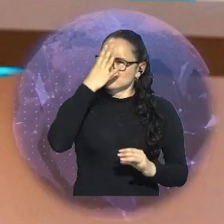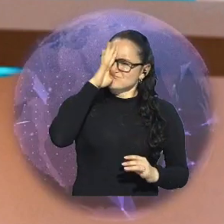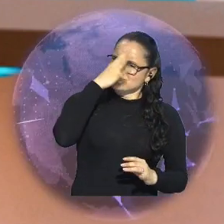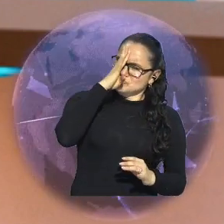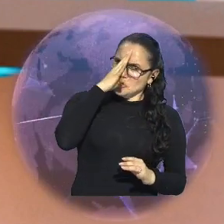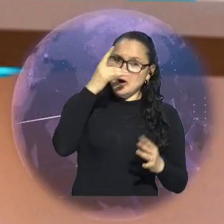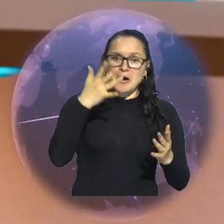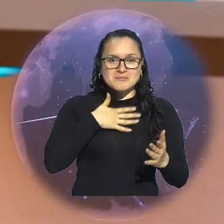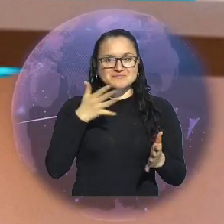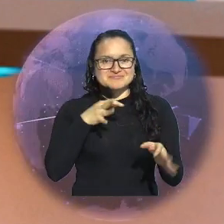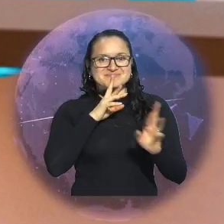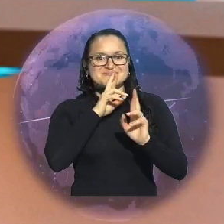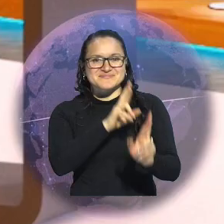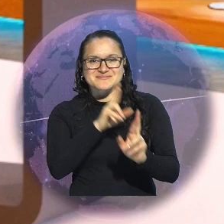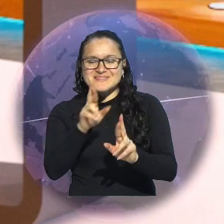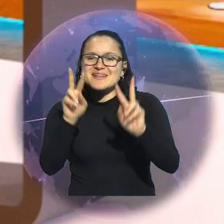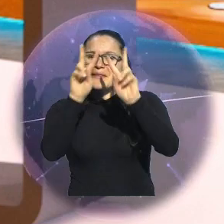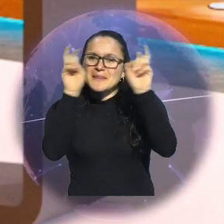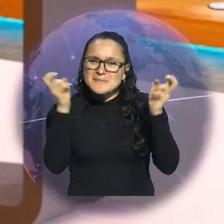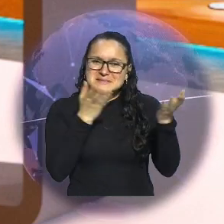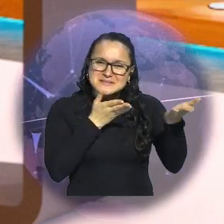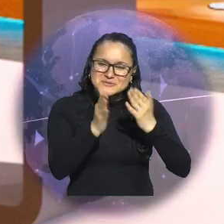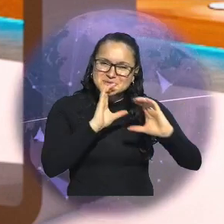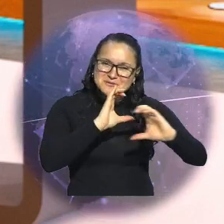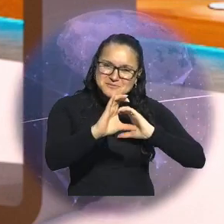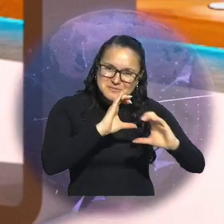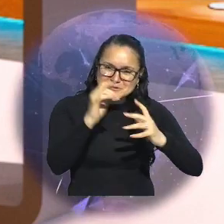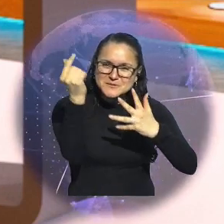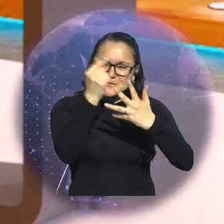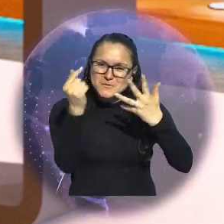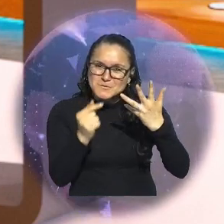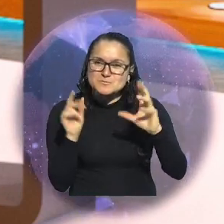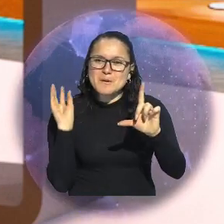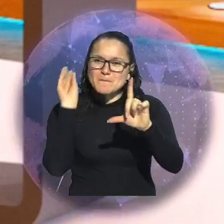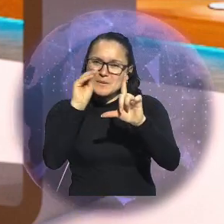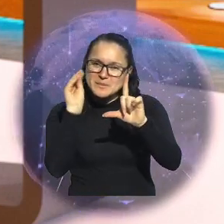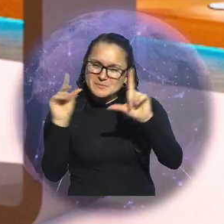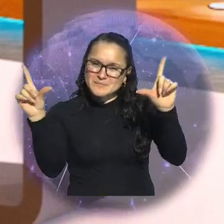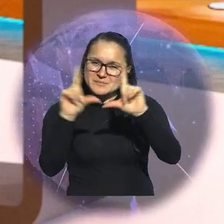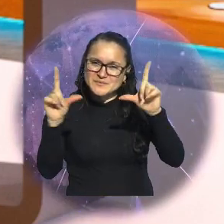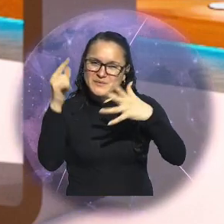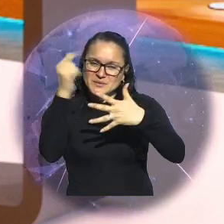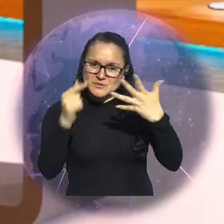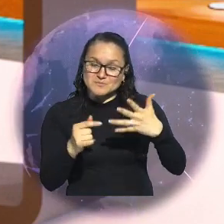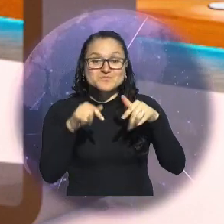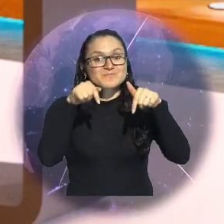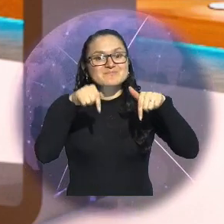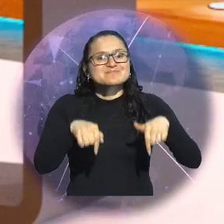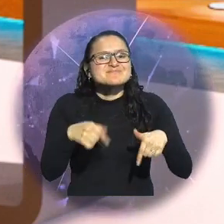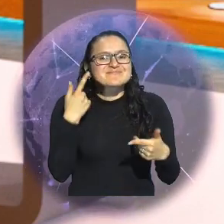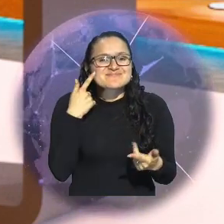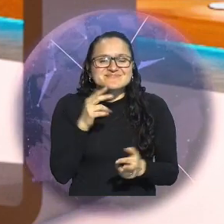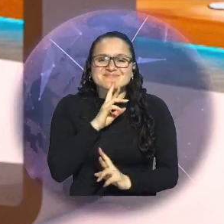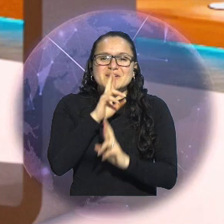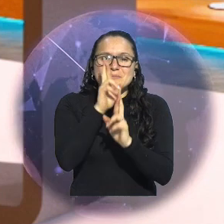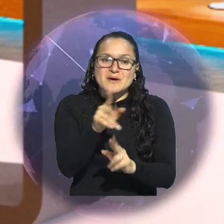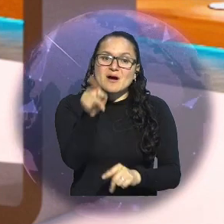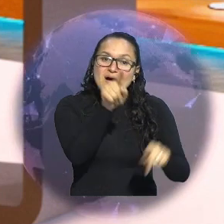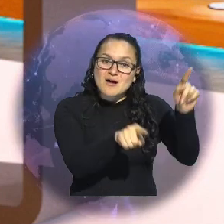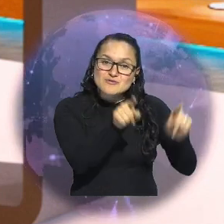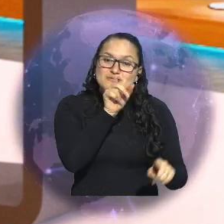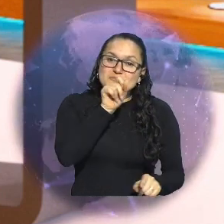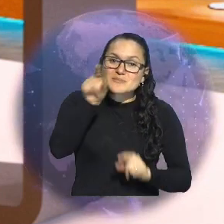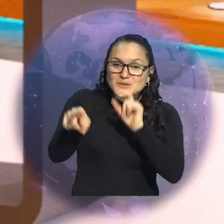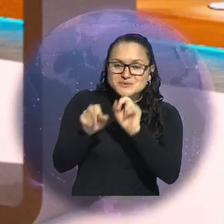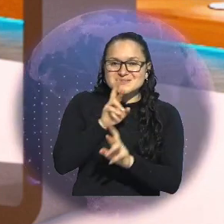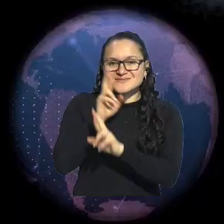los servicios de comunicaciones y los contenidos en televisión por eso a continuación daremos respuesta a algunas de las preguntas más